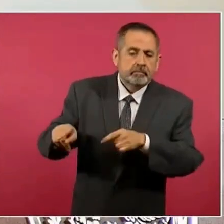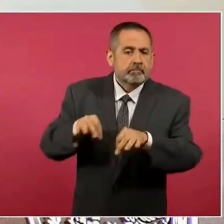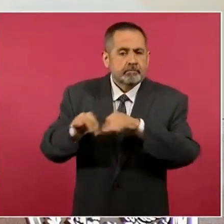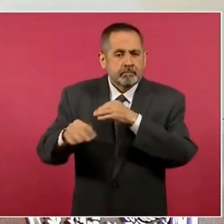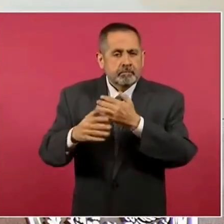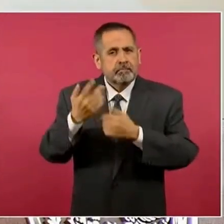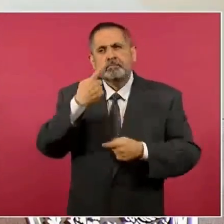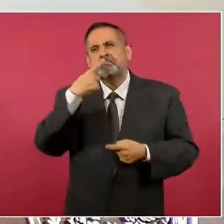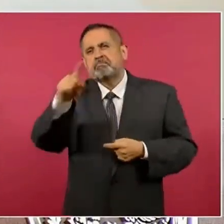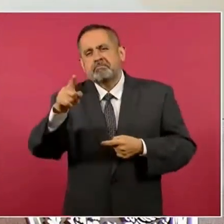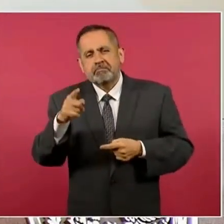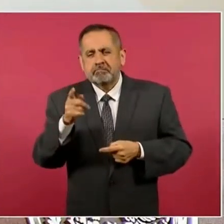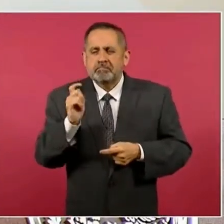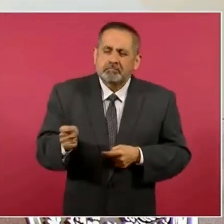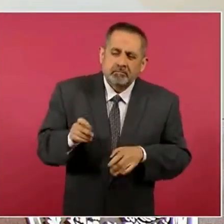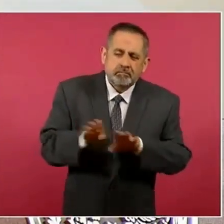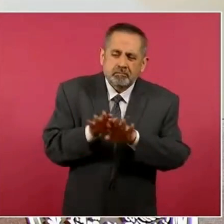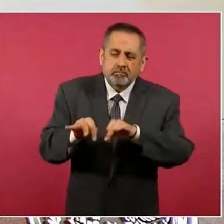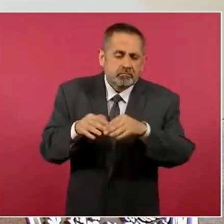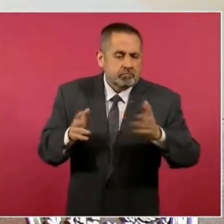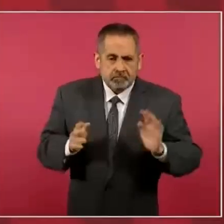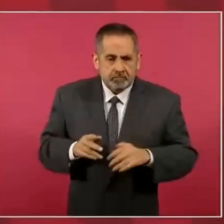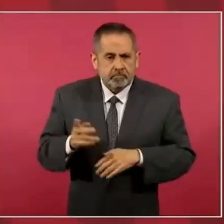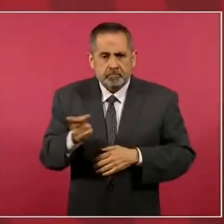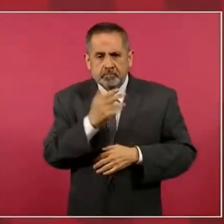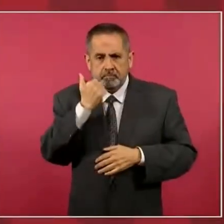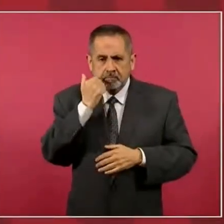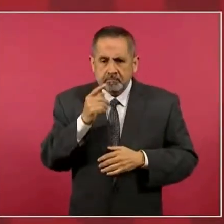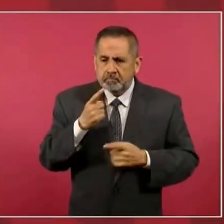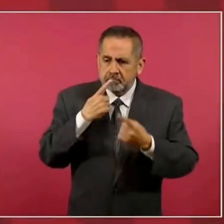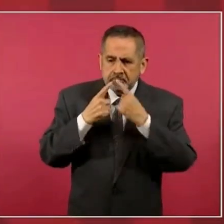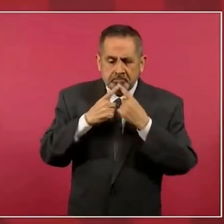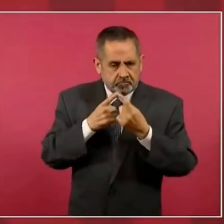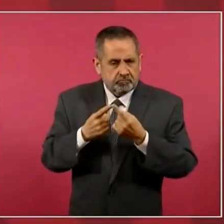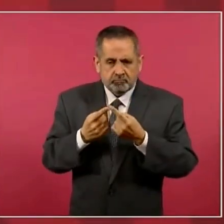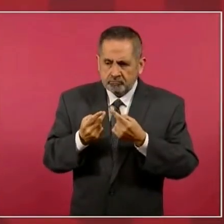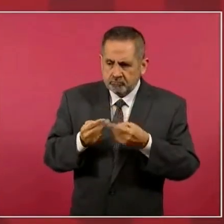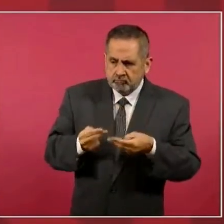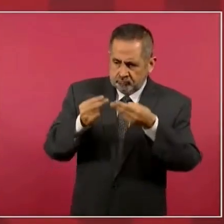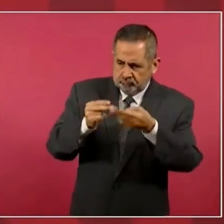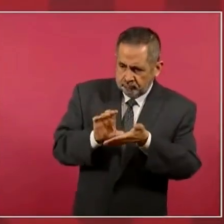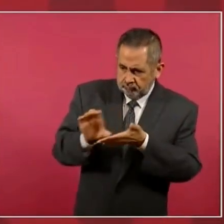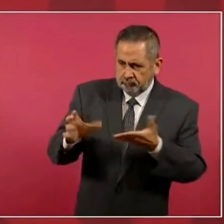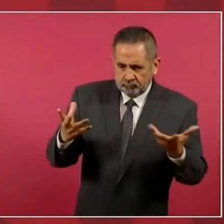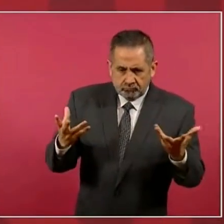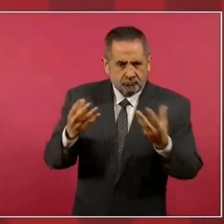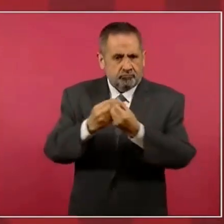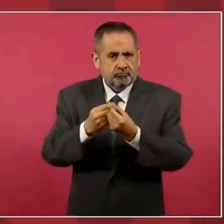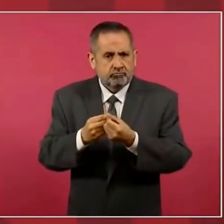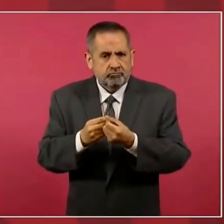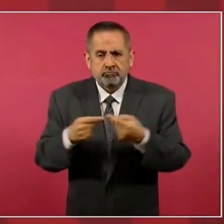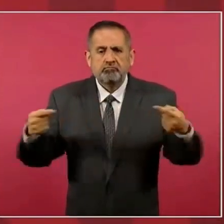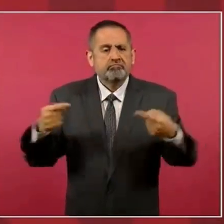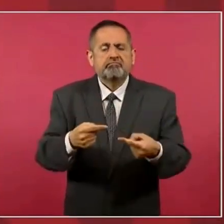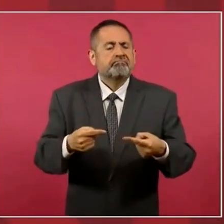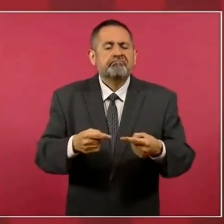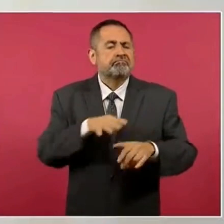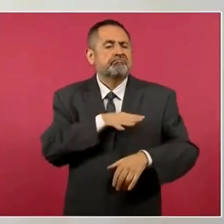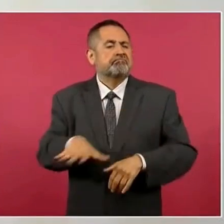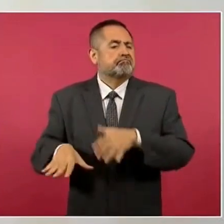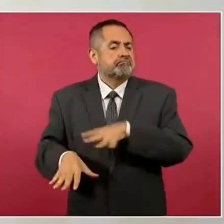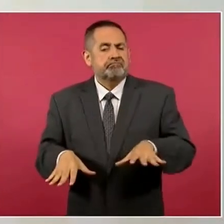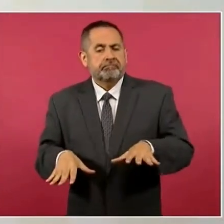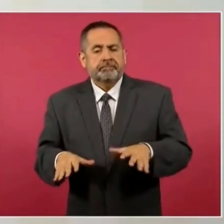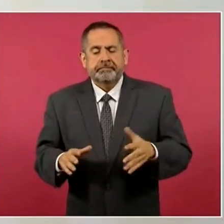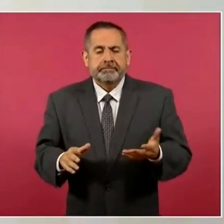habido denuncias, ¿no? Entonces, lo que se buscó era una solución negociada, y se llegó a un punto de no retorno en la medida en